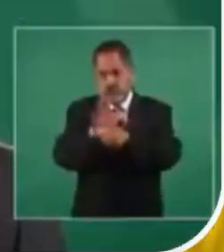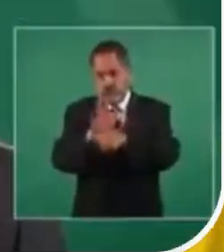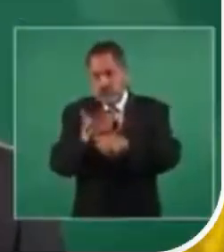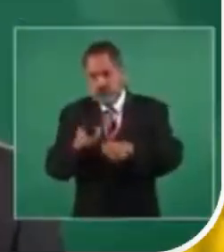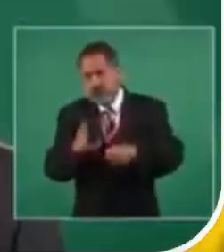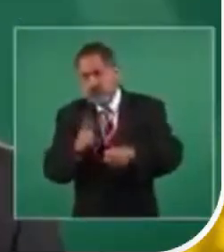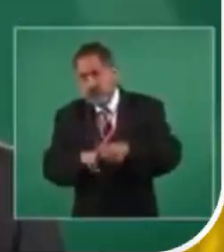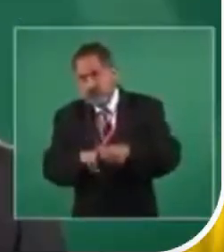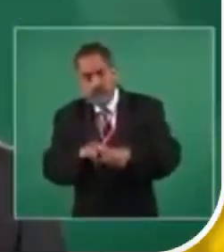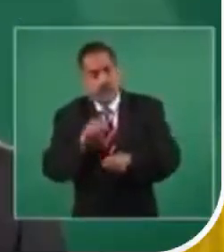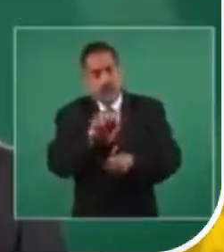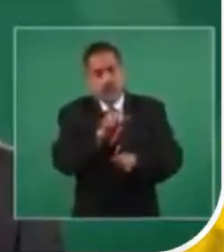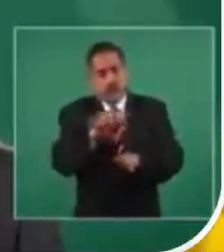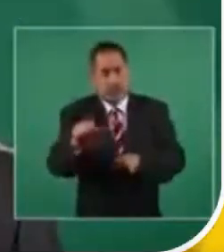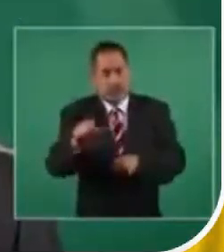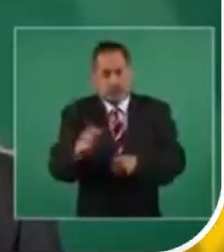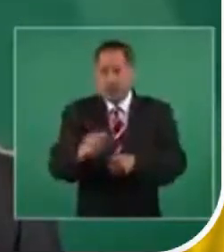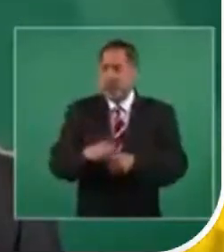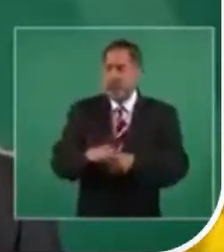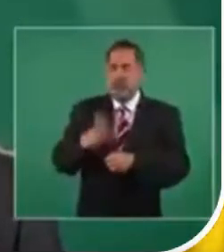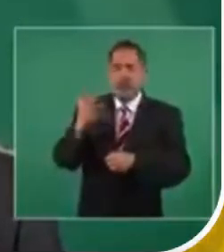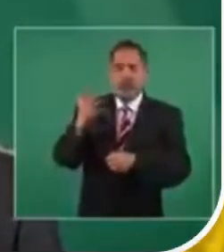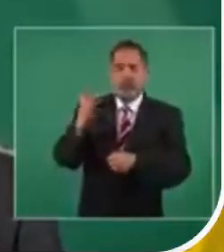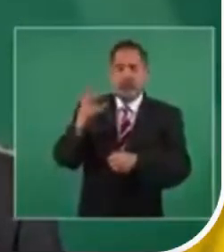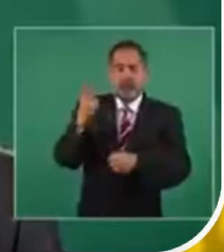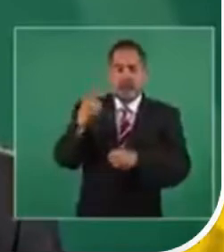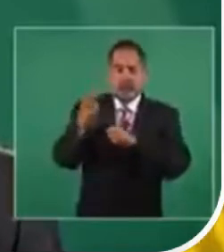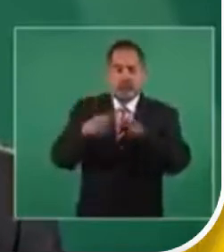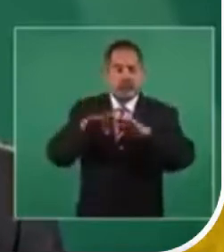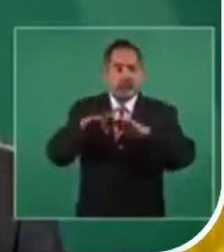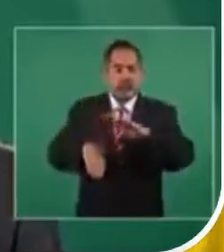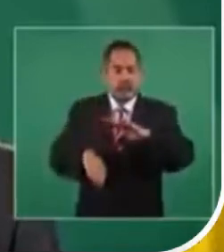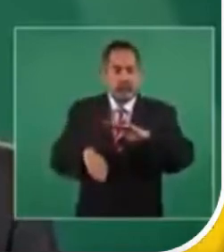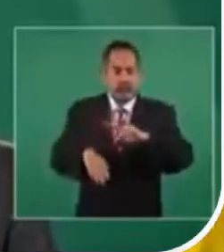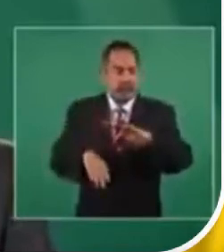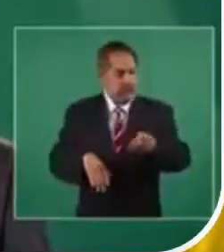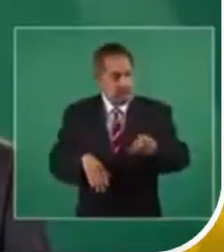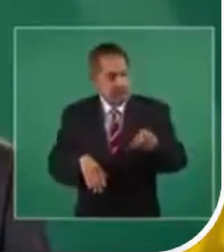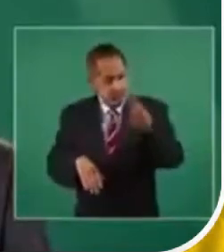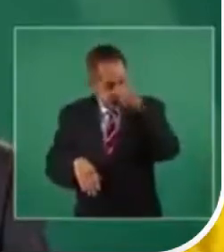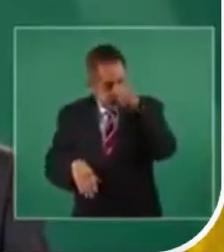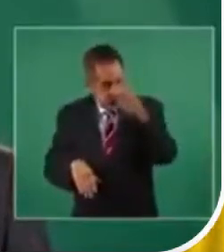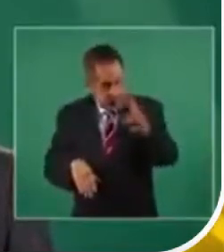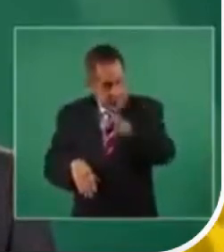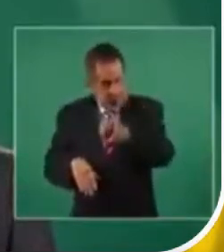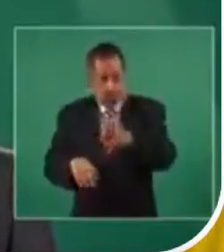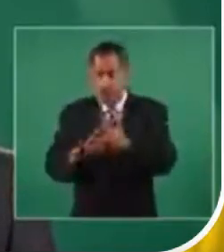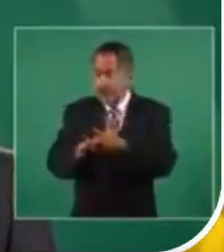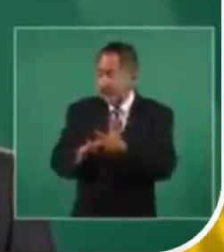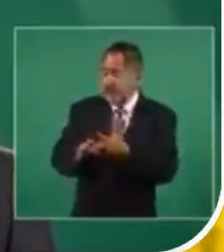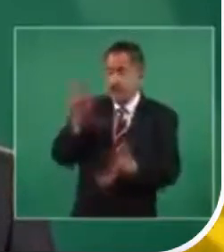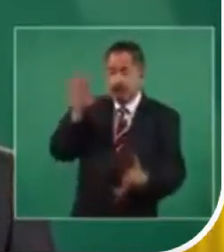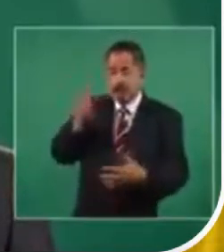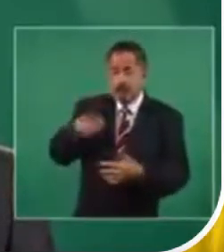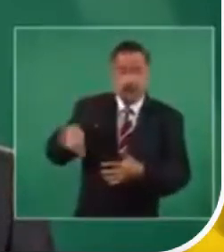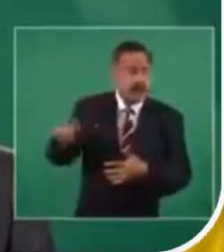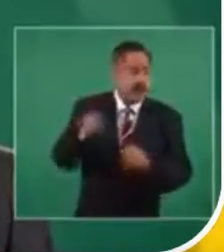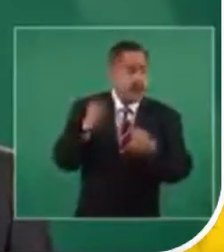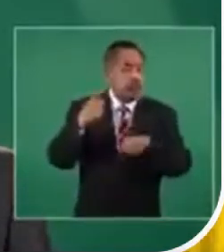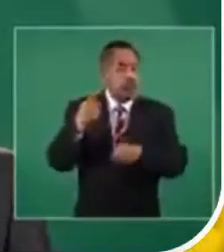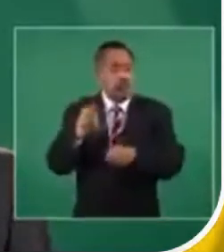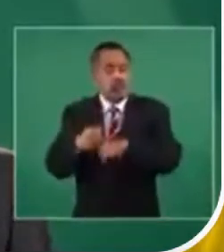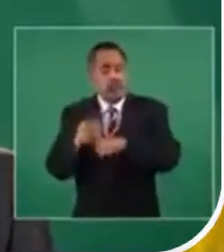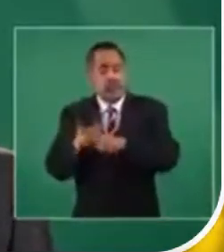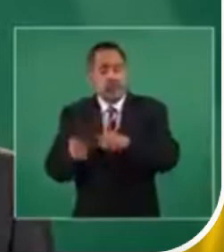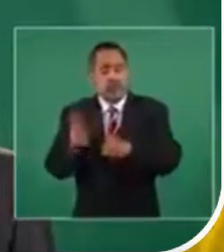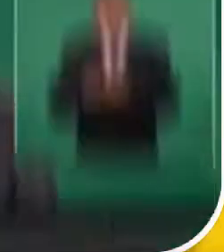ya personas menores a 52 años y la enorme, enorme mayoría son personas que